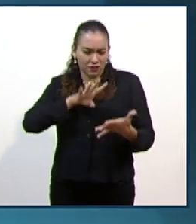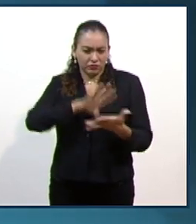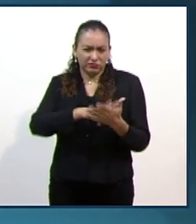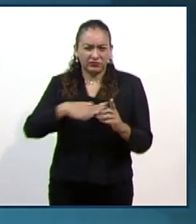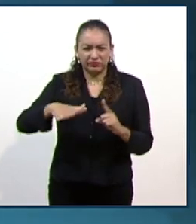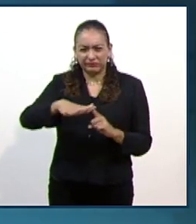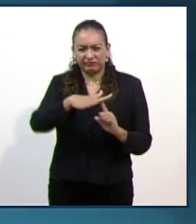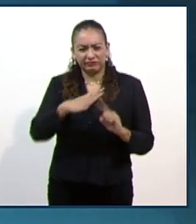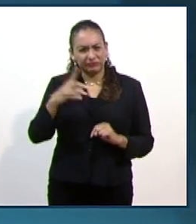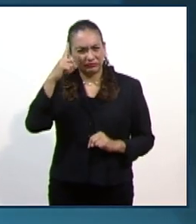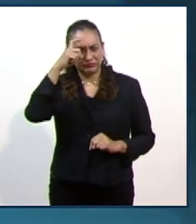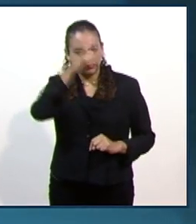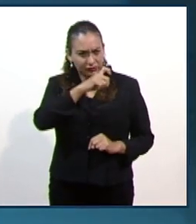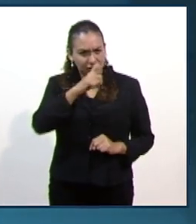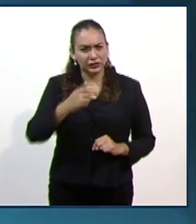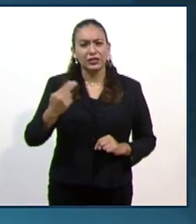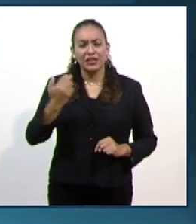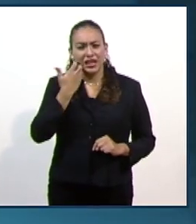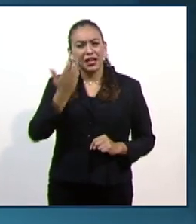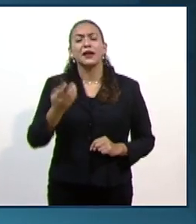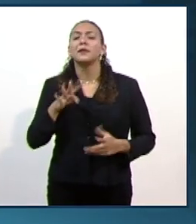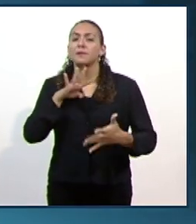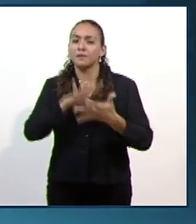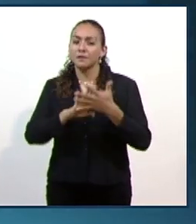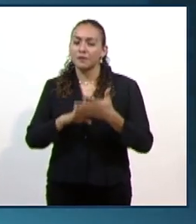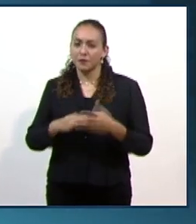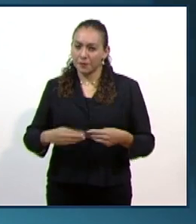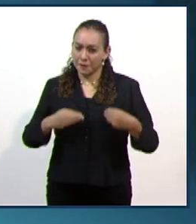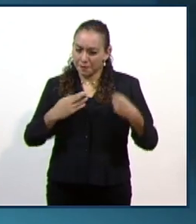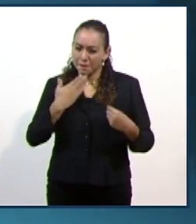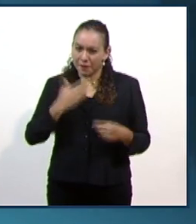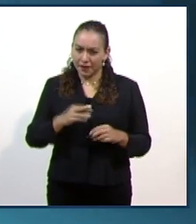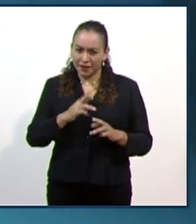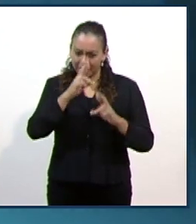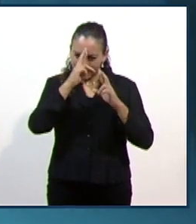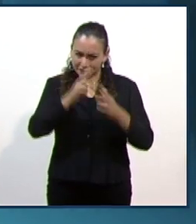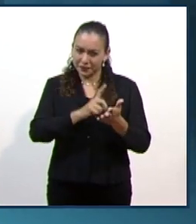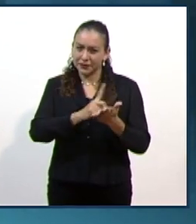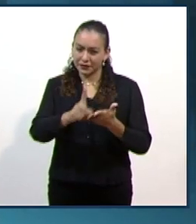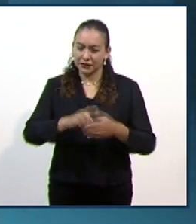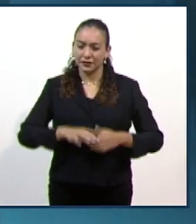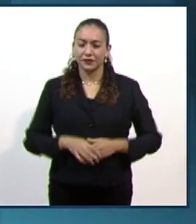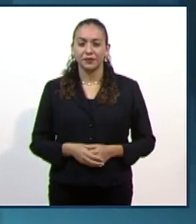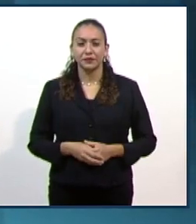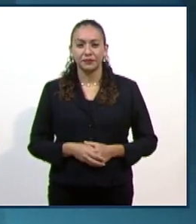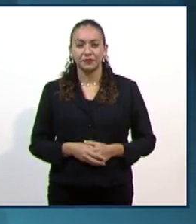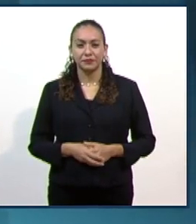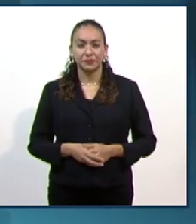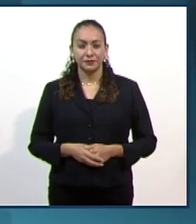se ajusten a la ley de ejecución penal y a estándares internacionales.